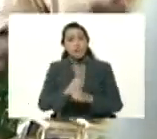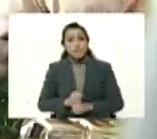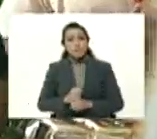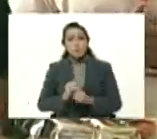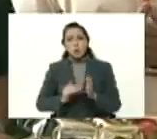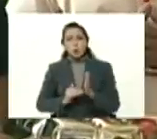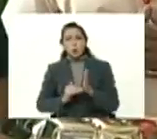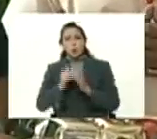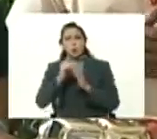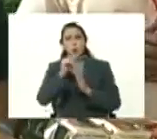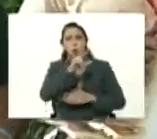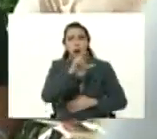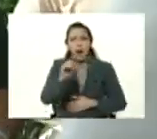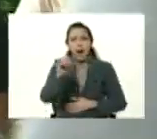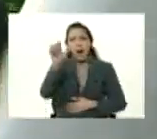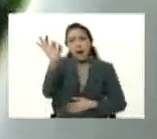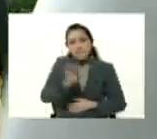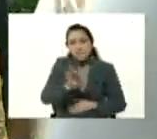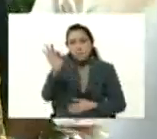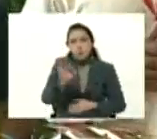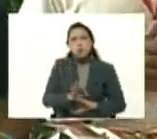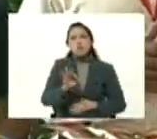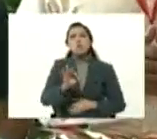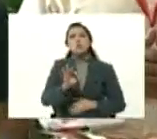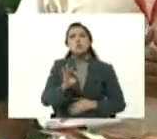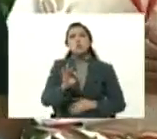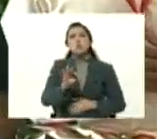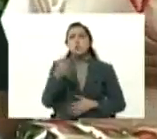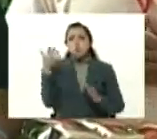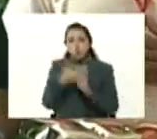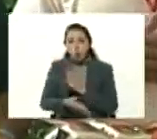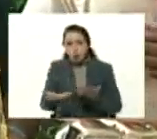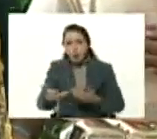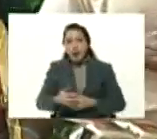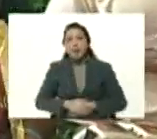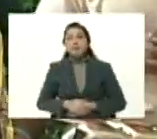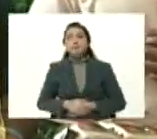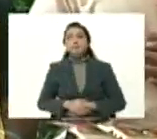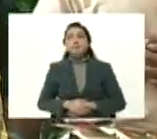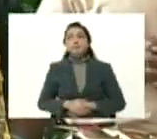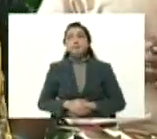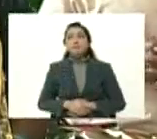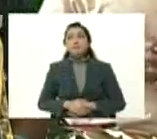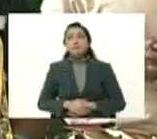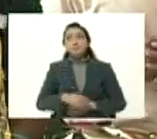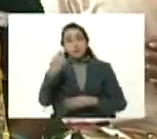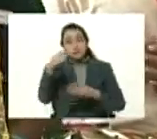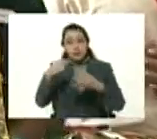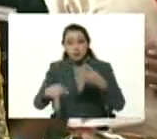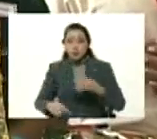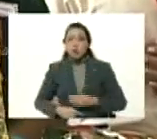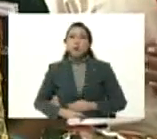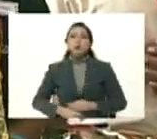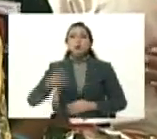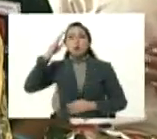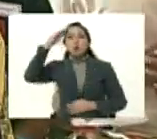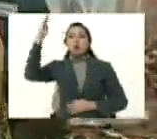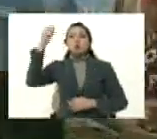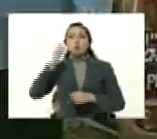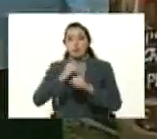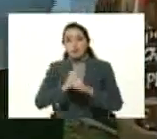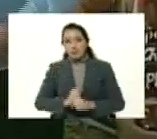un 30% en la producción de caña. Dios mediante, inshallah. Es así, así